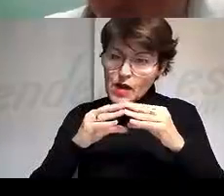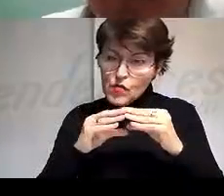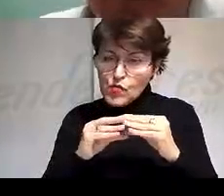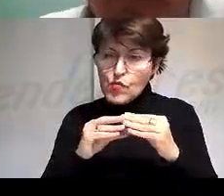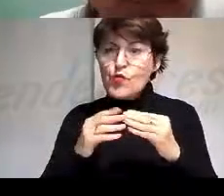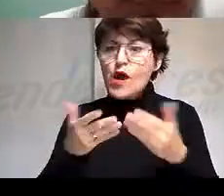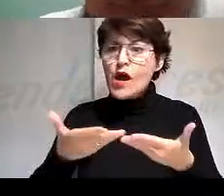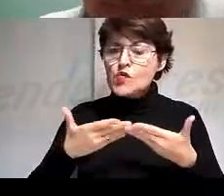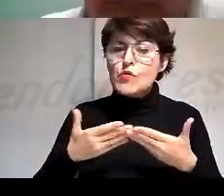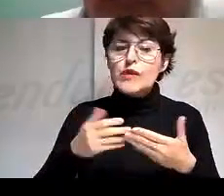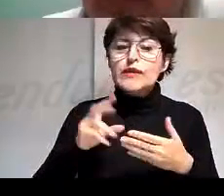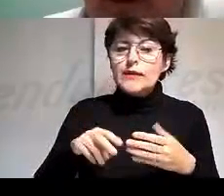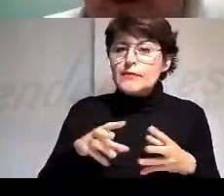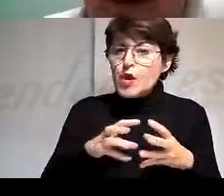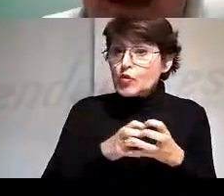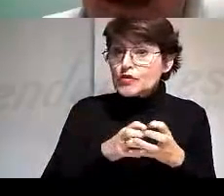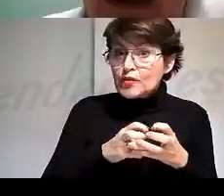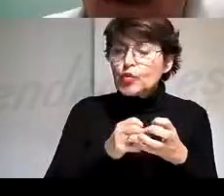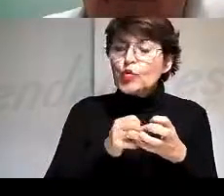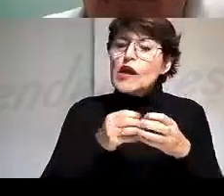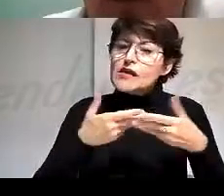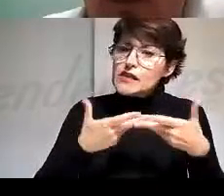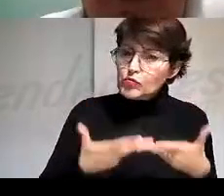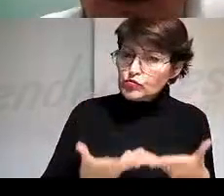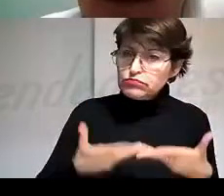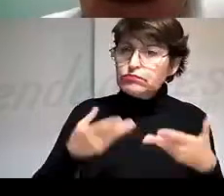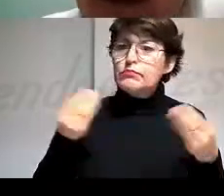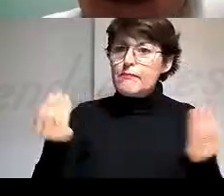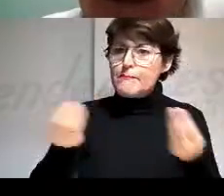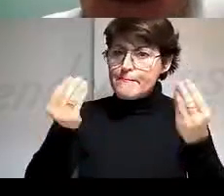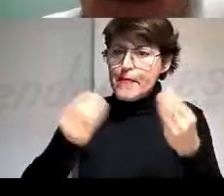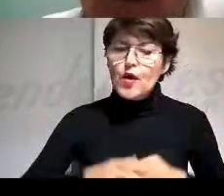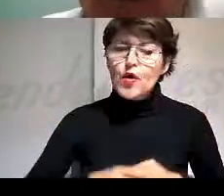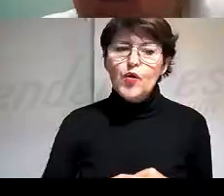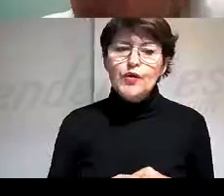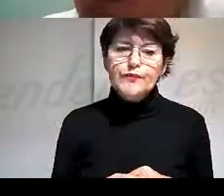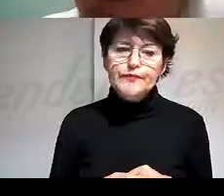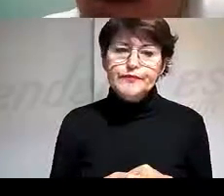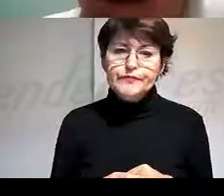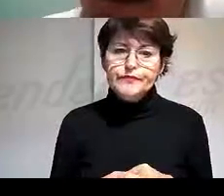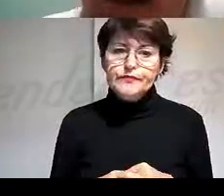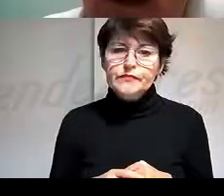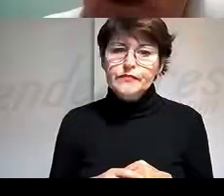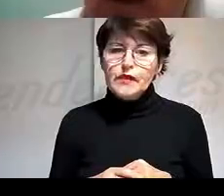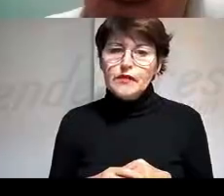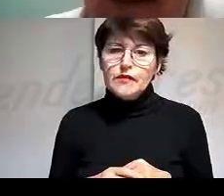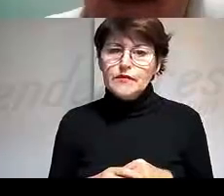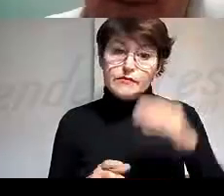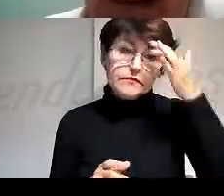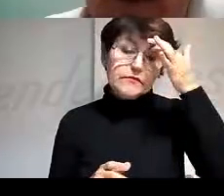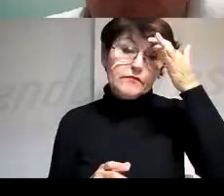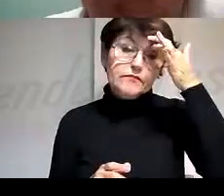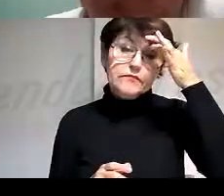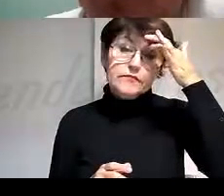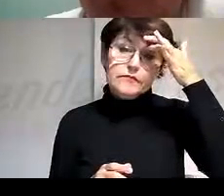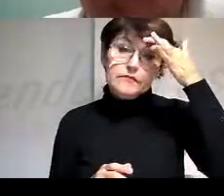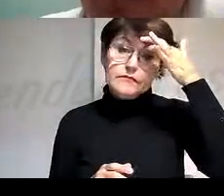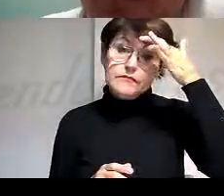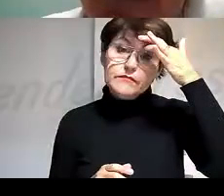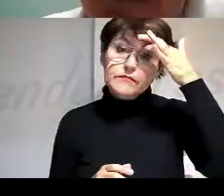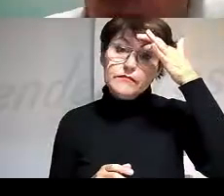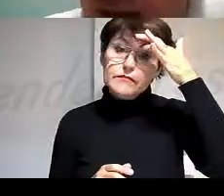contractura, por lo que su presencia en este gel nos puede venir de perlas.